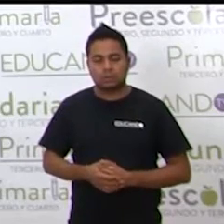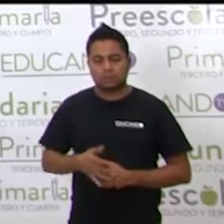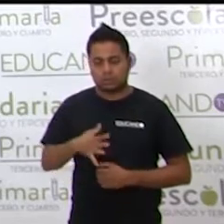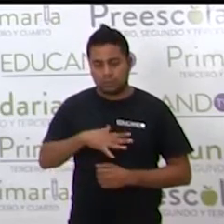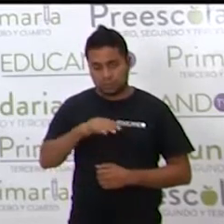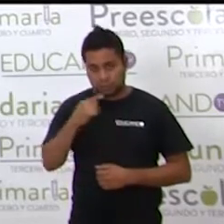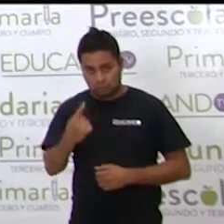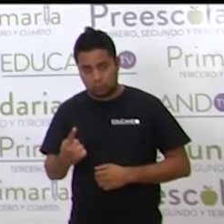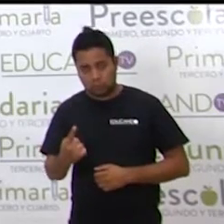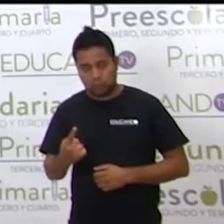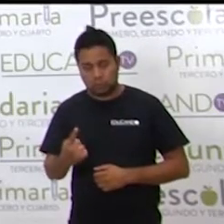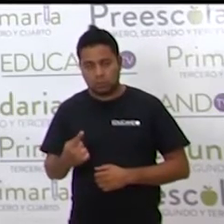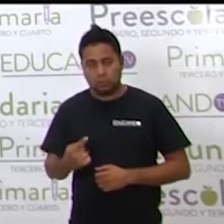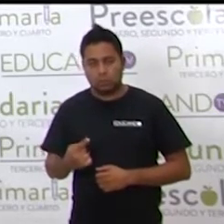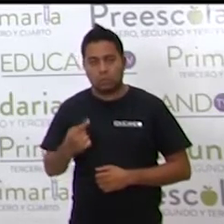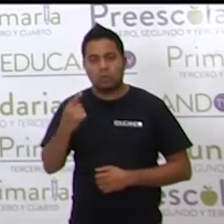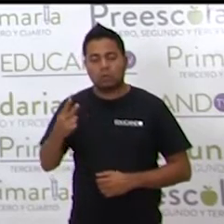1,